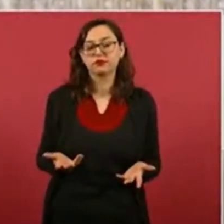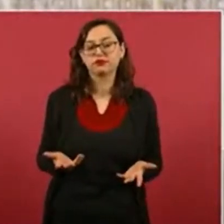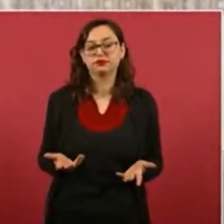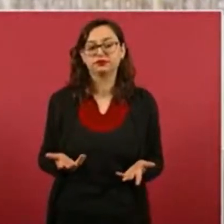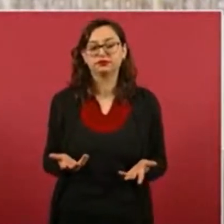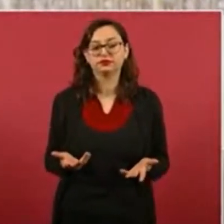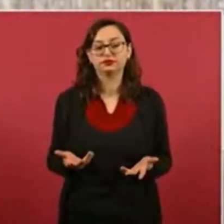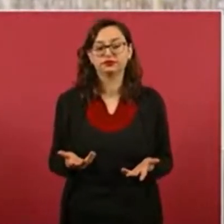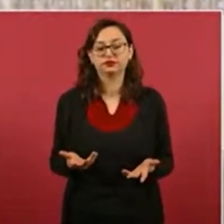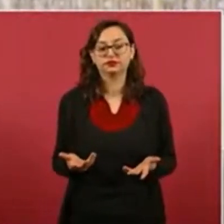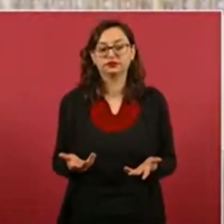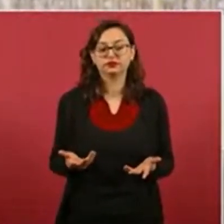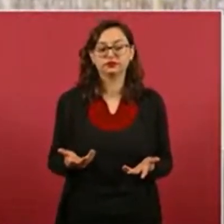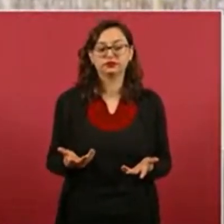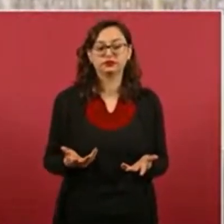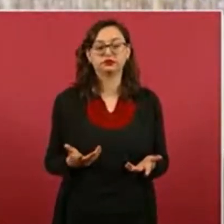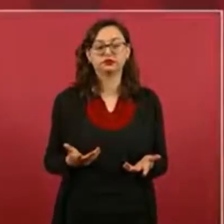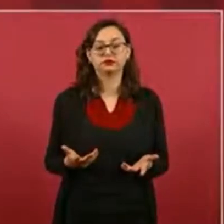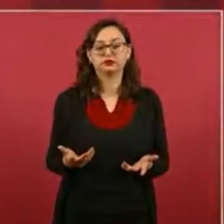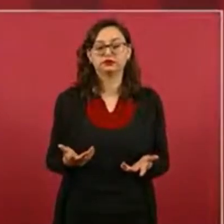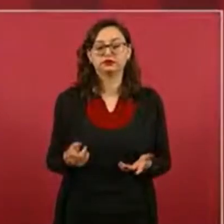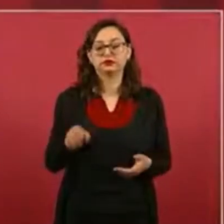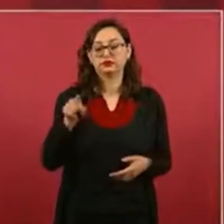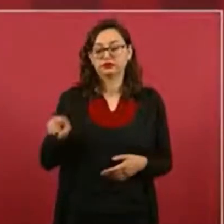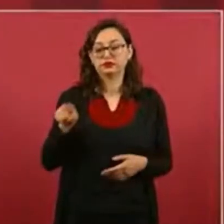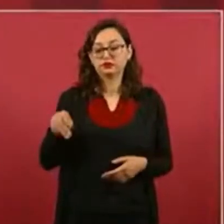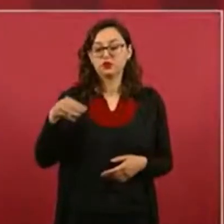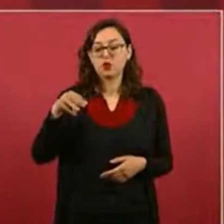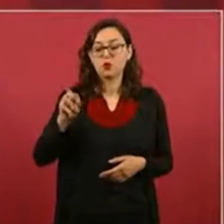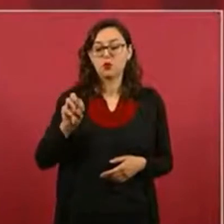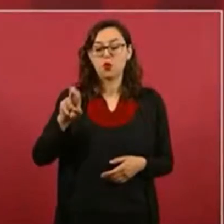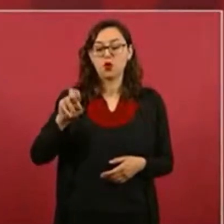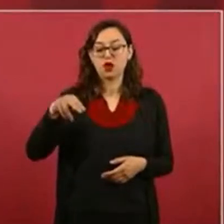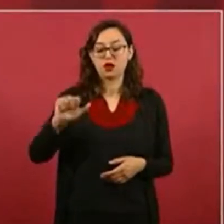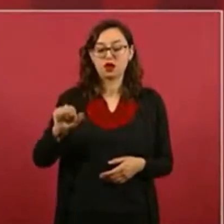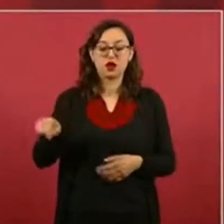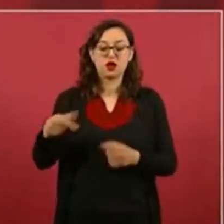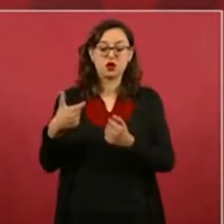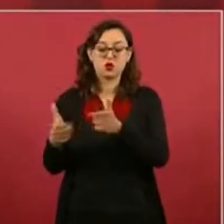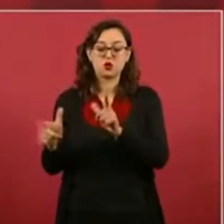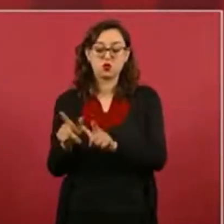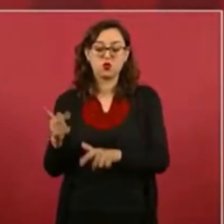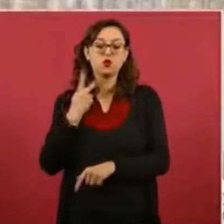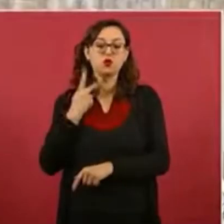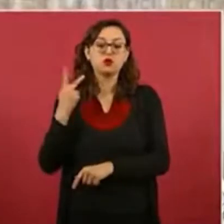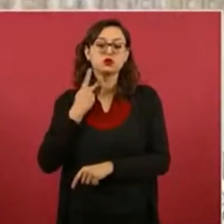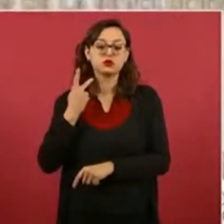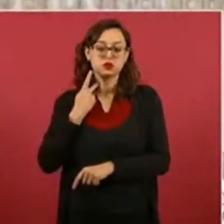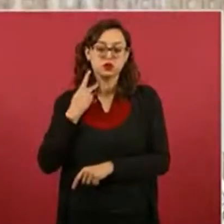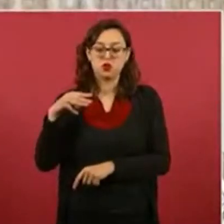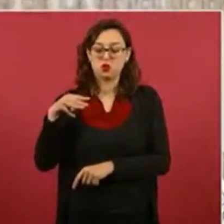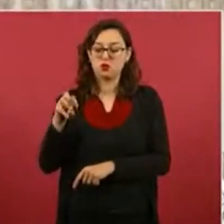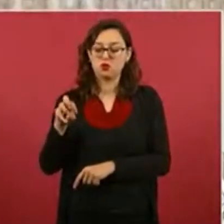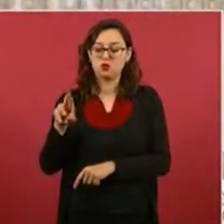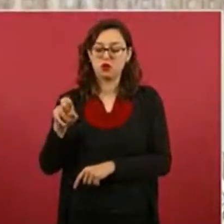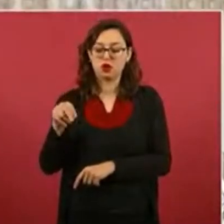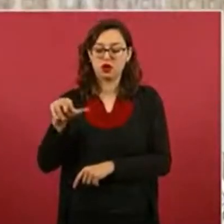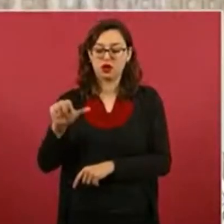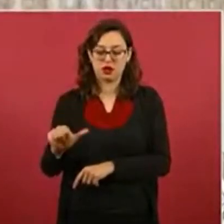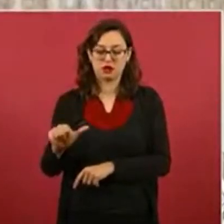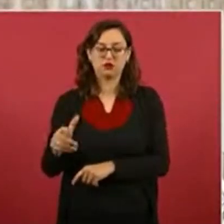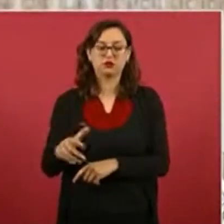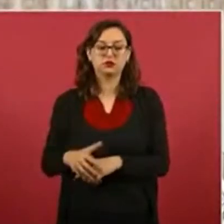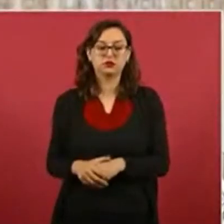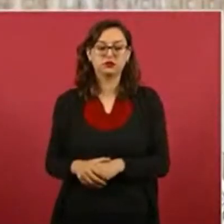al partido d de morena al que